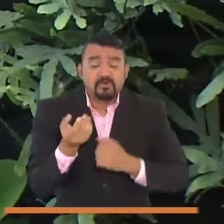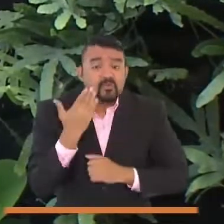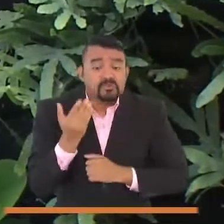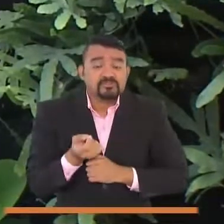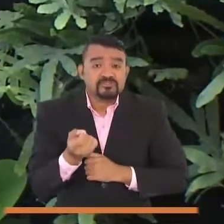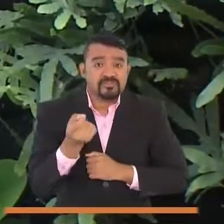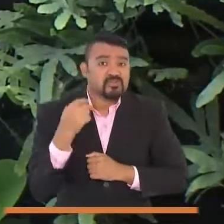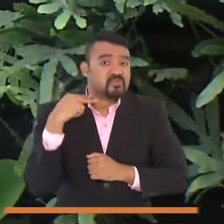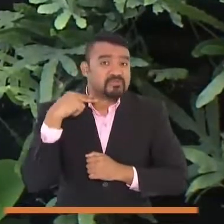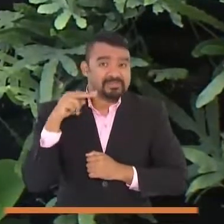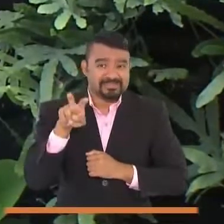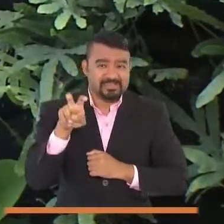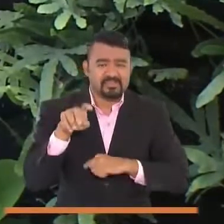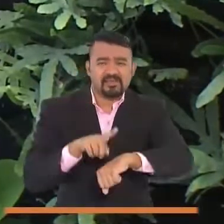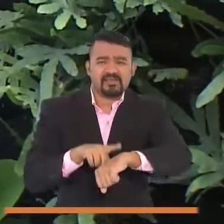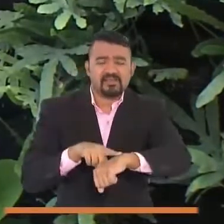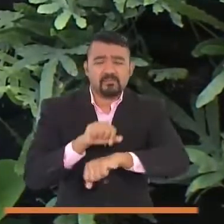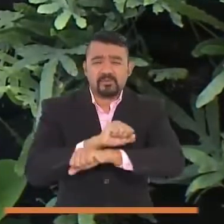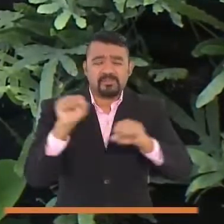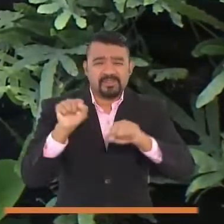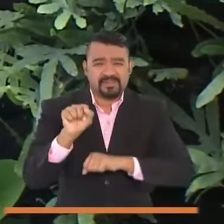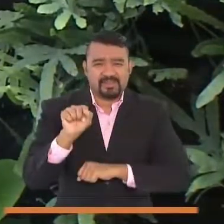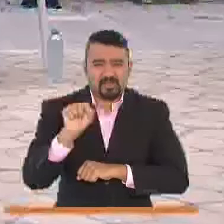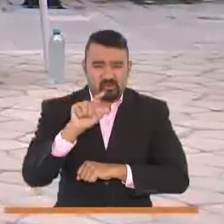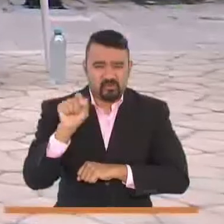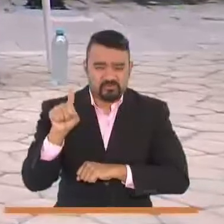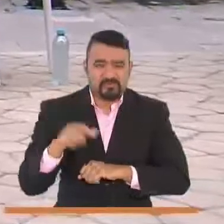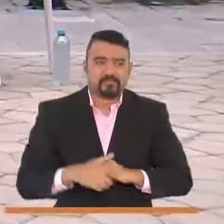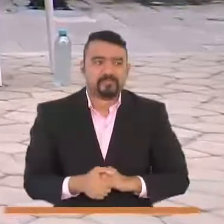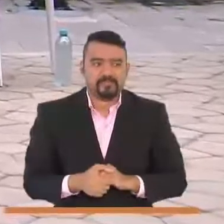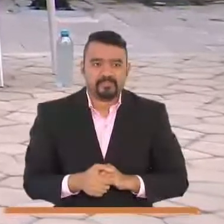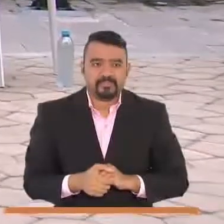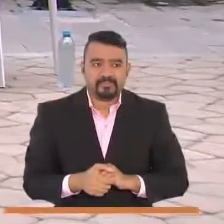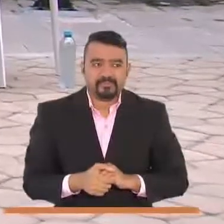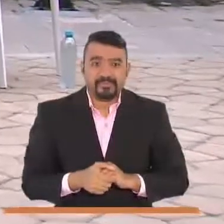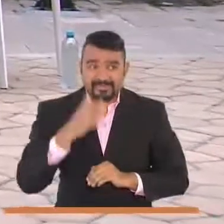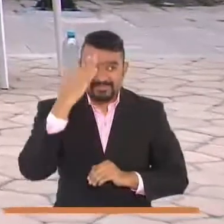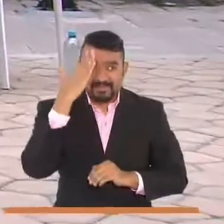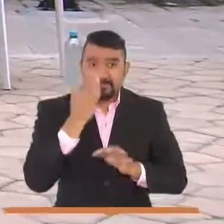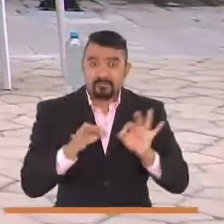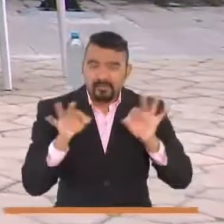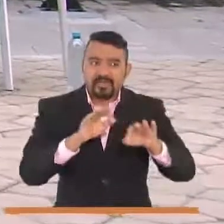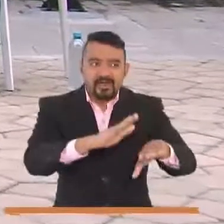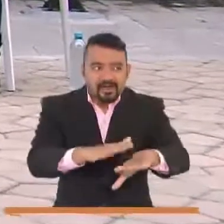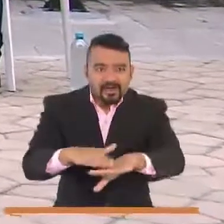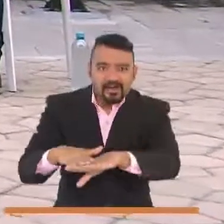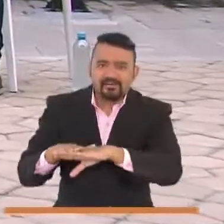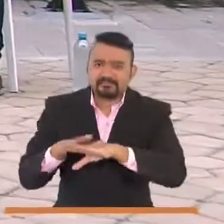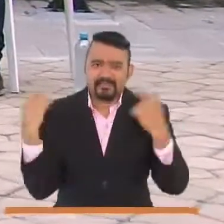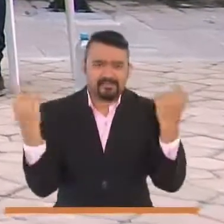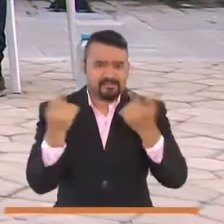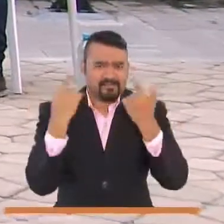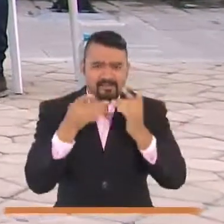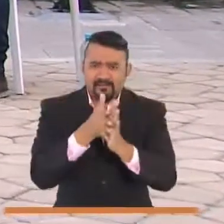sábado 7 de noviembre a las 11 de la mañana. Por todas las redes sociales, alcalde, importante reiterar la invitación a toda la